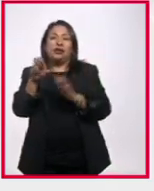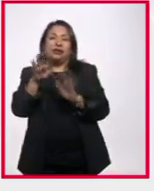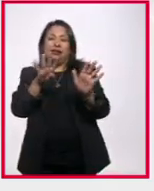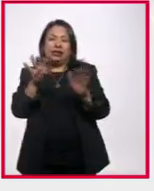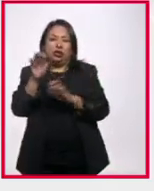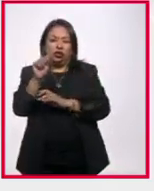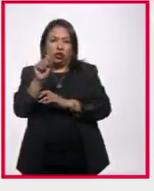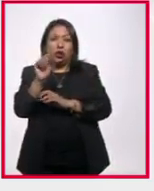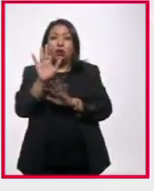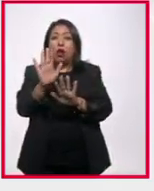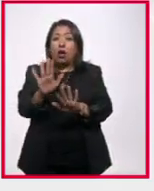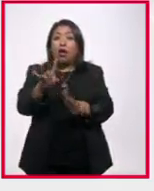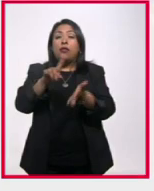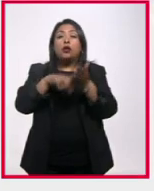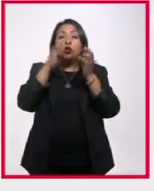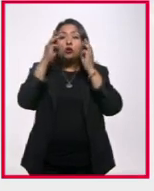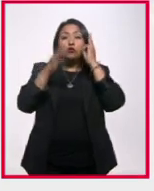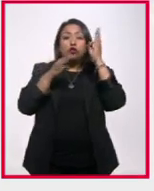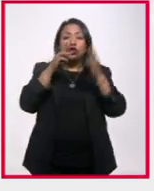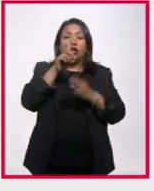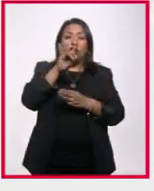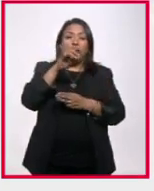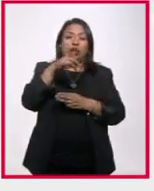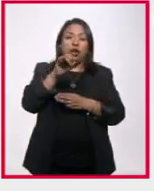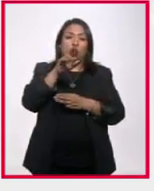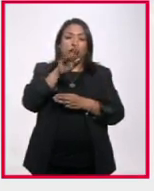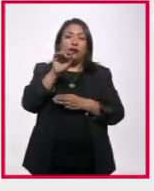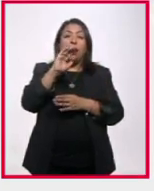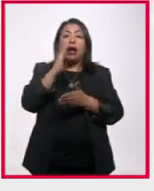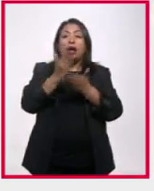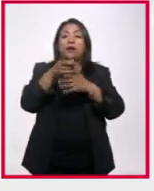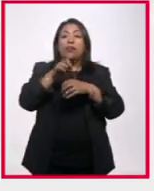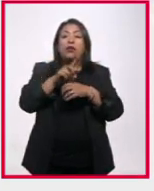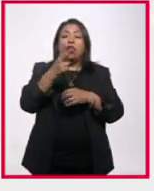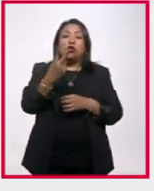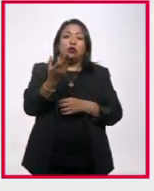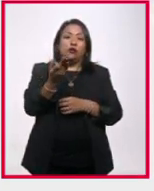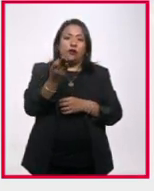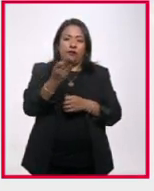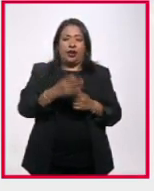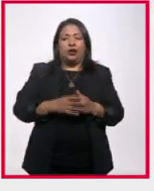1860-1960, permanecerá en el Museo Mural Diego Rivera hasta el 2 de febrero.